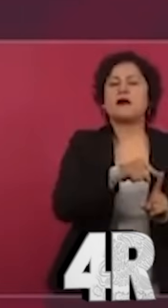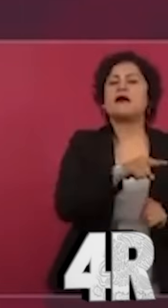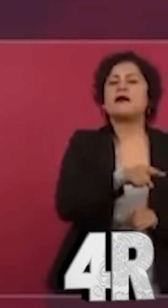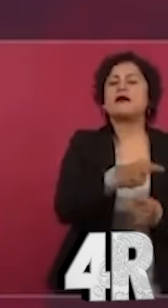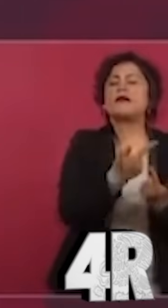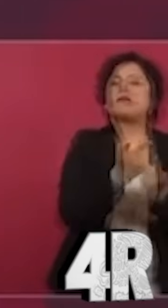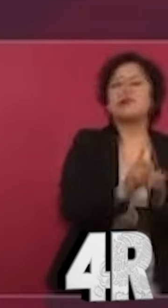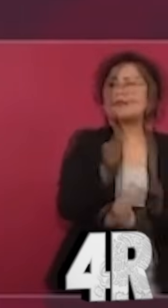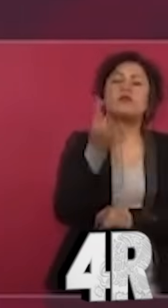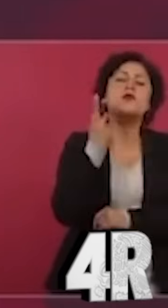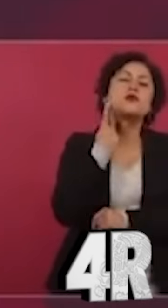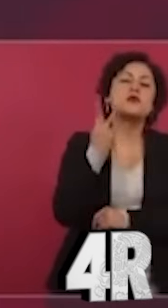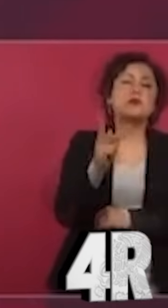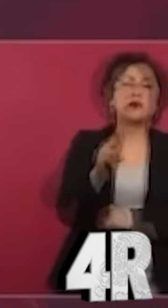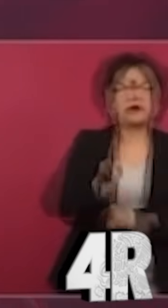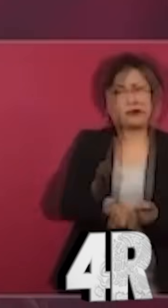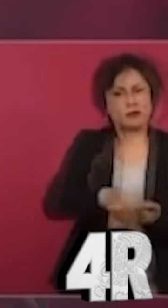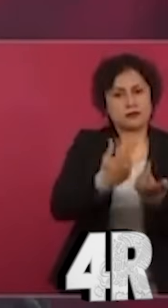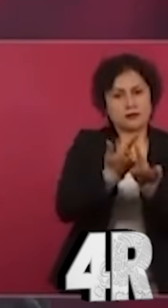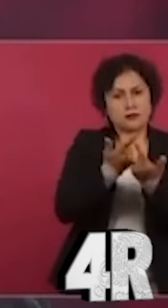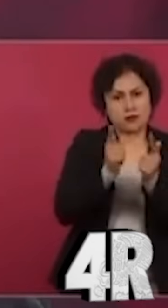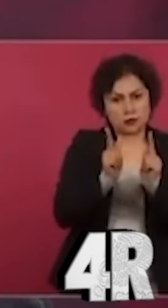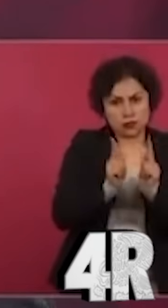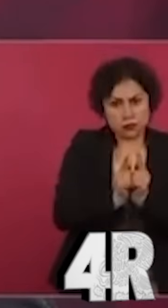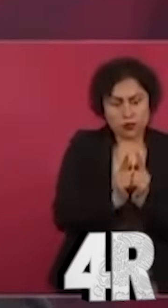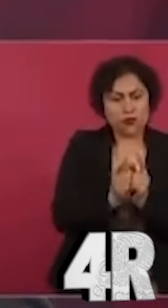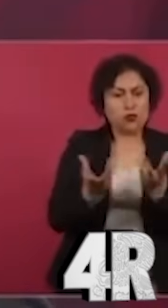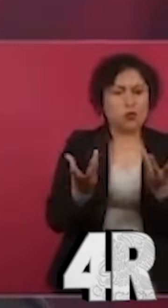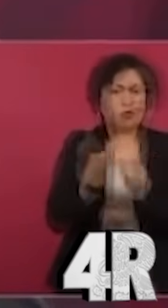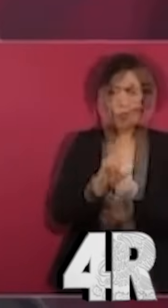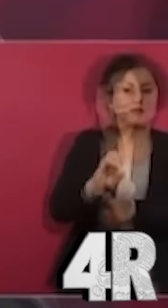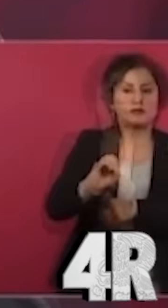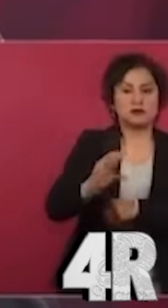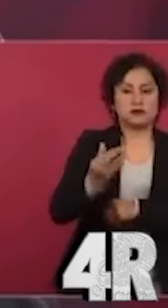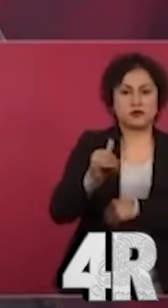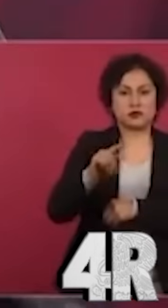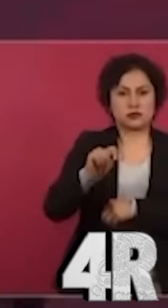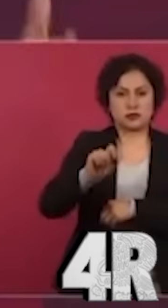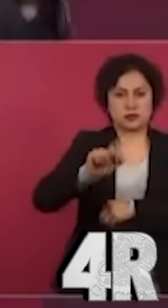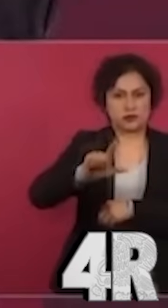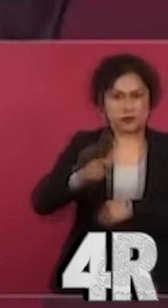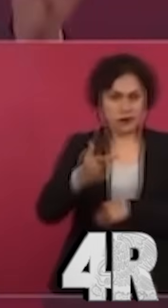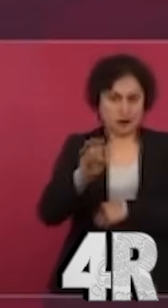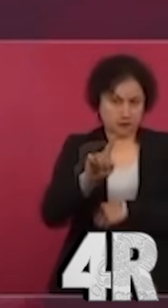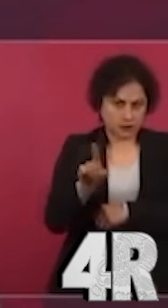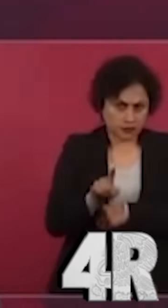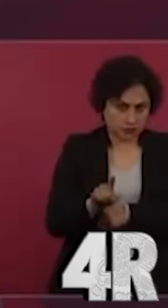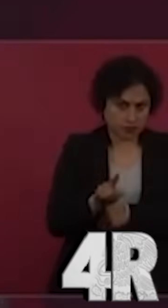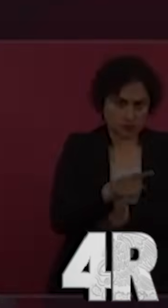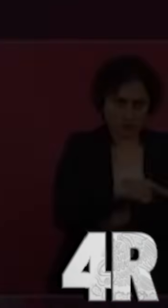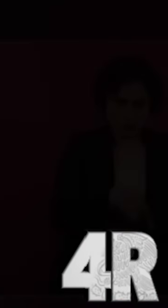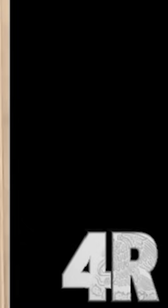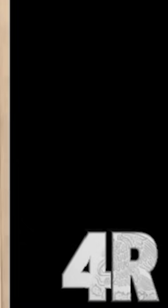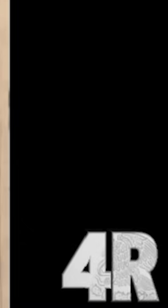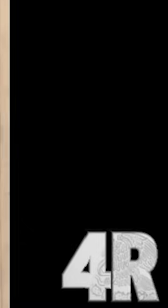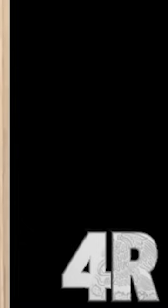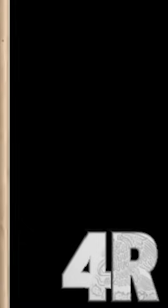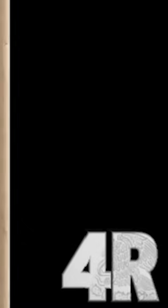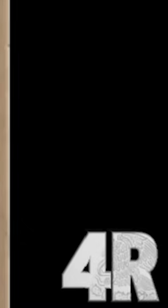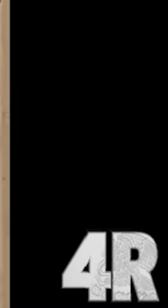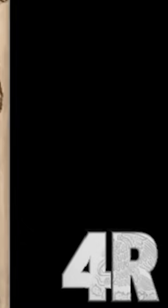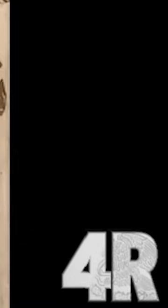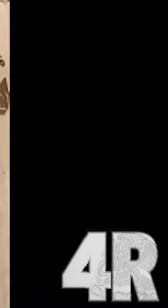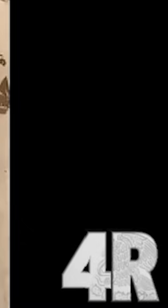otros simpatizantes de la señora Xóchitl Gálvez. Pero pues están en su derecho. Y pues